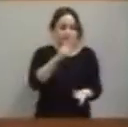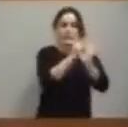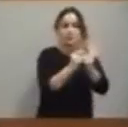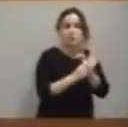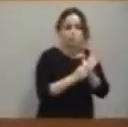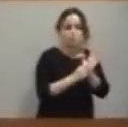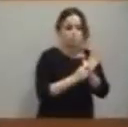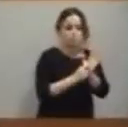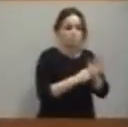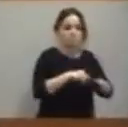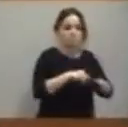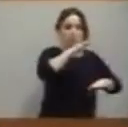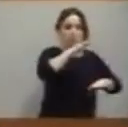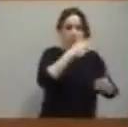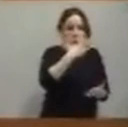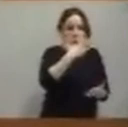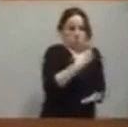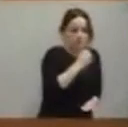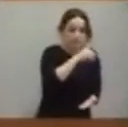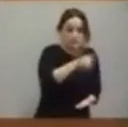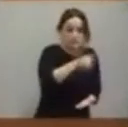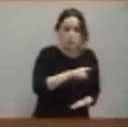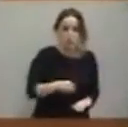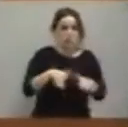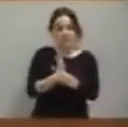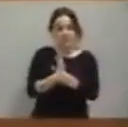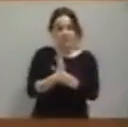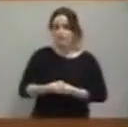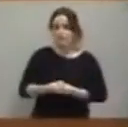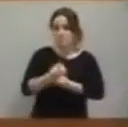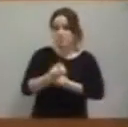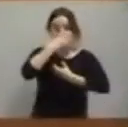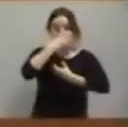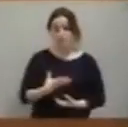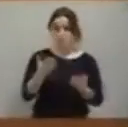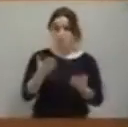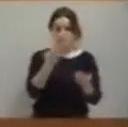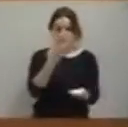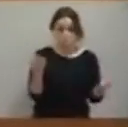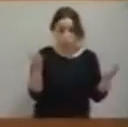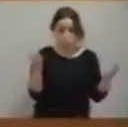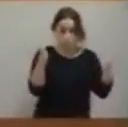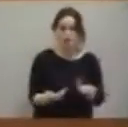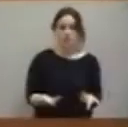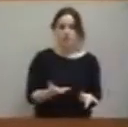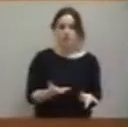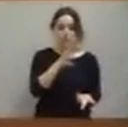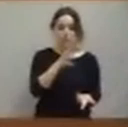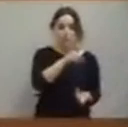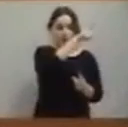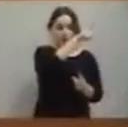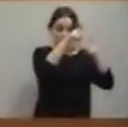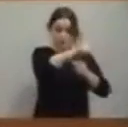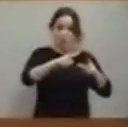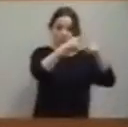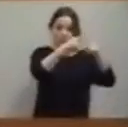contrastables vamos a utilizar para ese informe, creo que no estaríamos dando la información que los asturianos se merecen, porque tiene que ser una información, como ya digo,